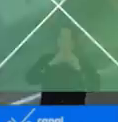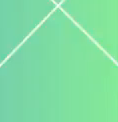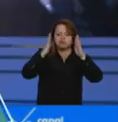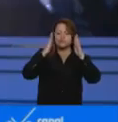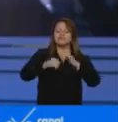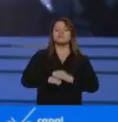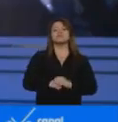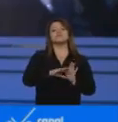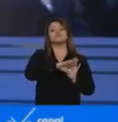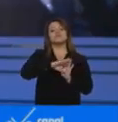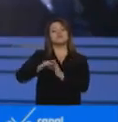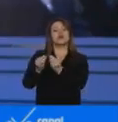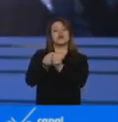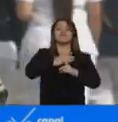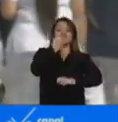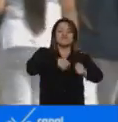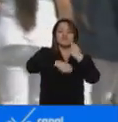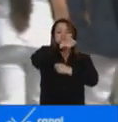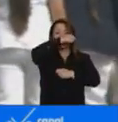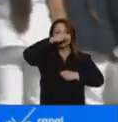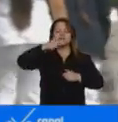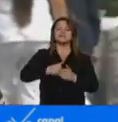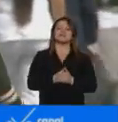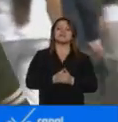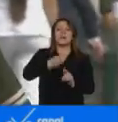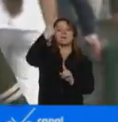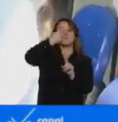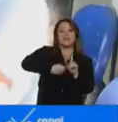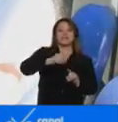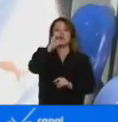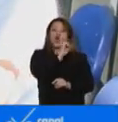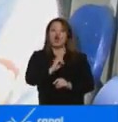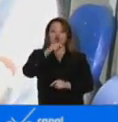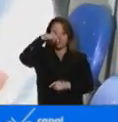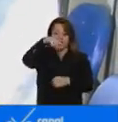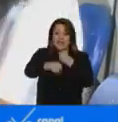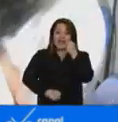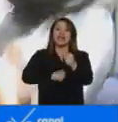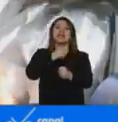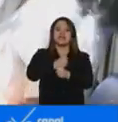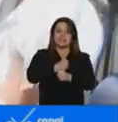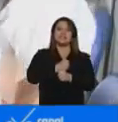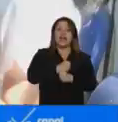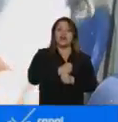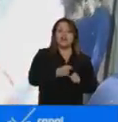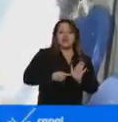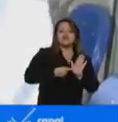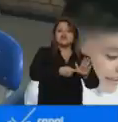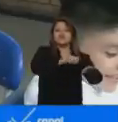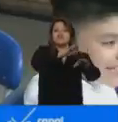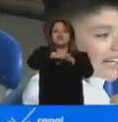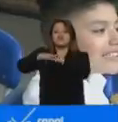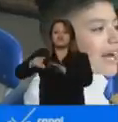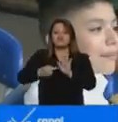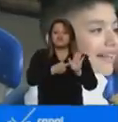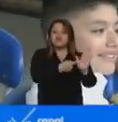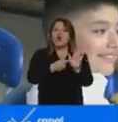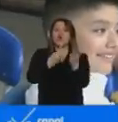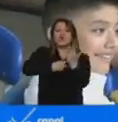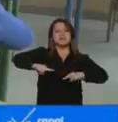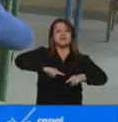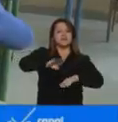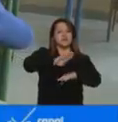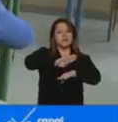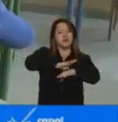denuncias. El Consejo de Bogotá autorizó cerca de 817 millones de pesos para garantizar la continuidad por 10 años de los colegios por